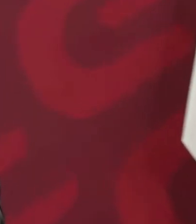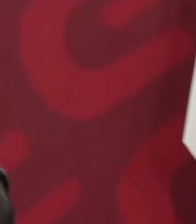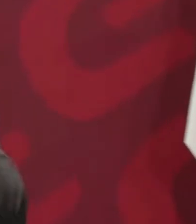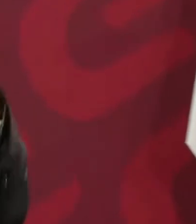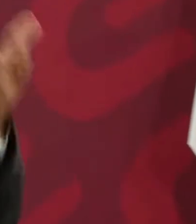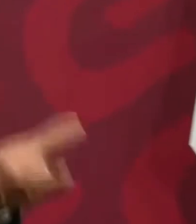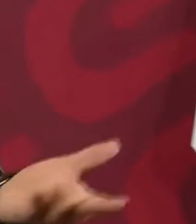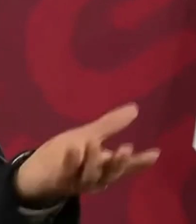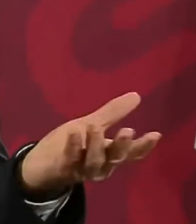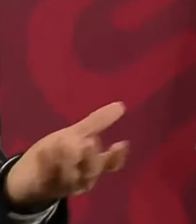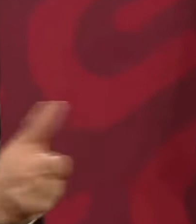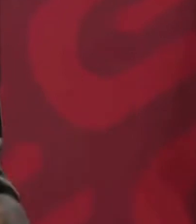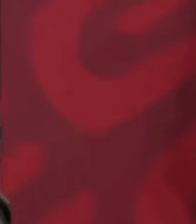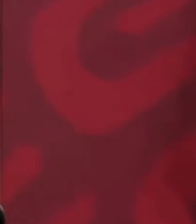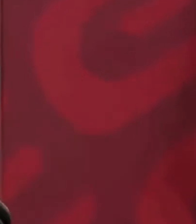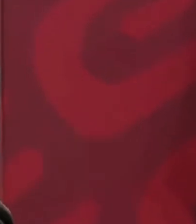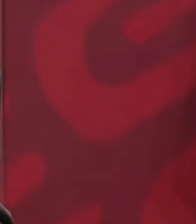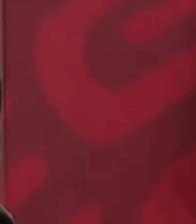de dominio público.